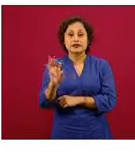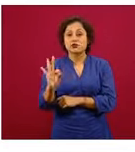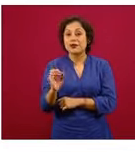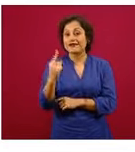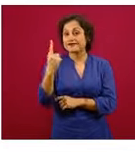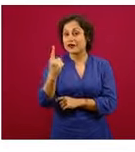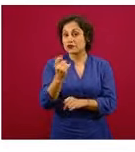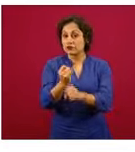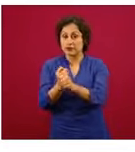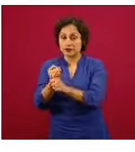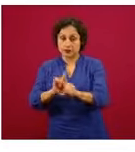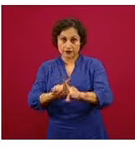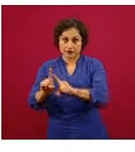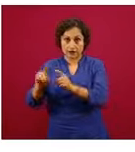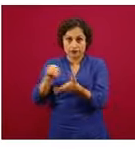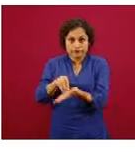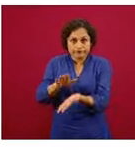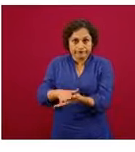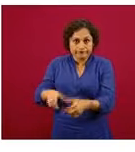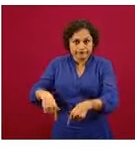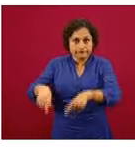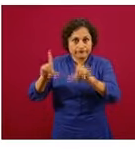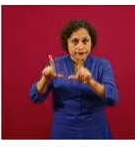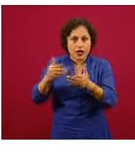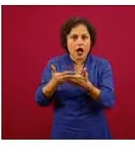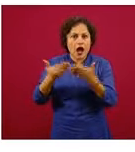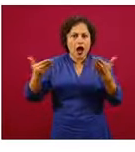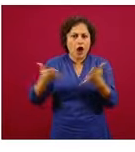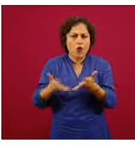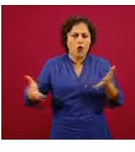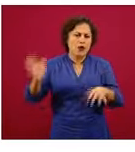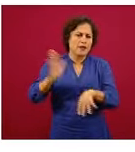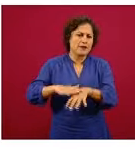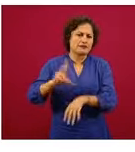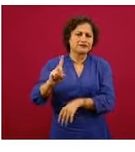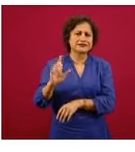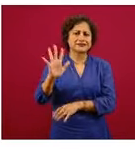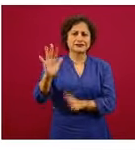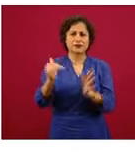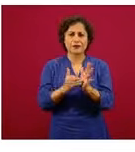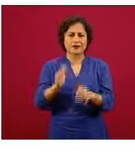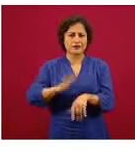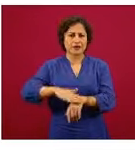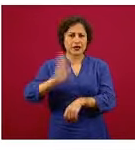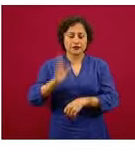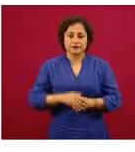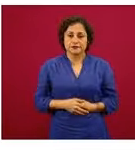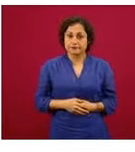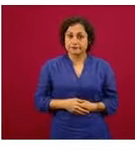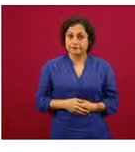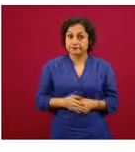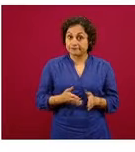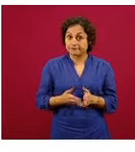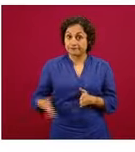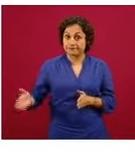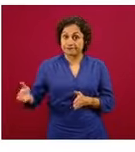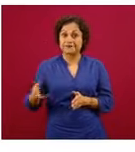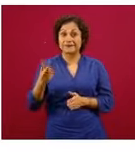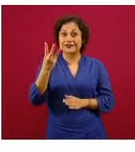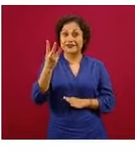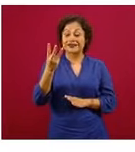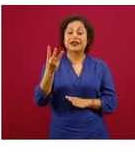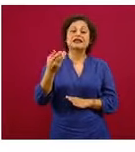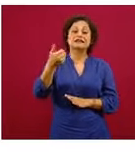trabajos científicos. Ahora rebasan las 35.000. Y en este semestre lo